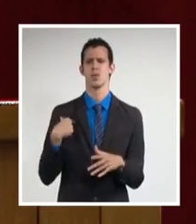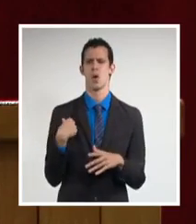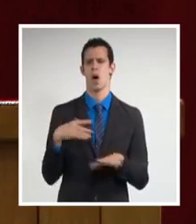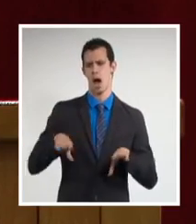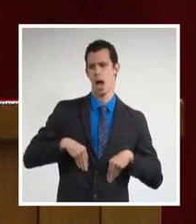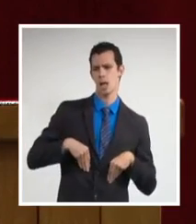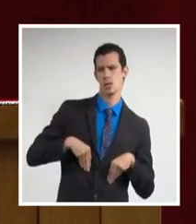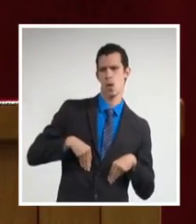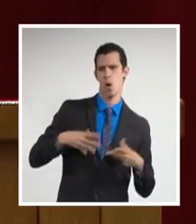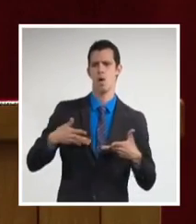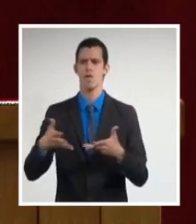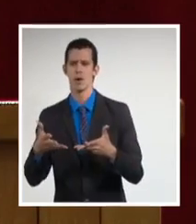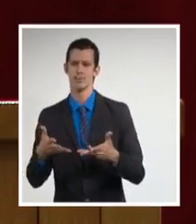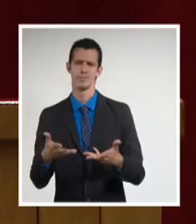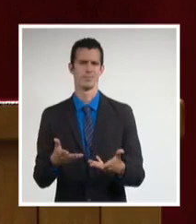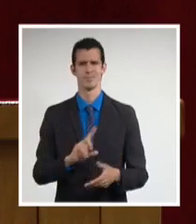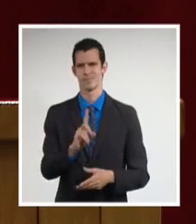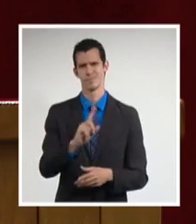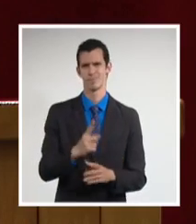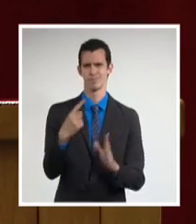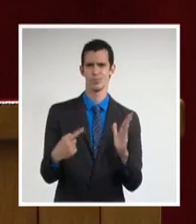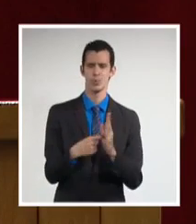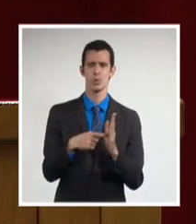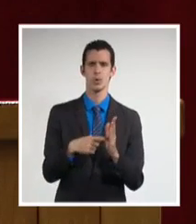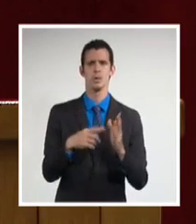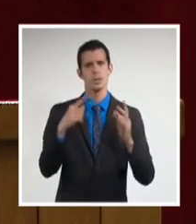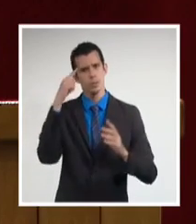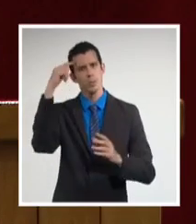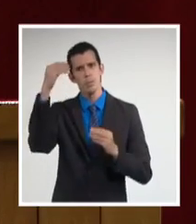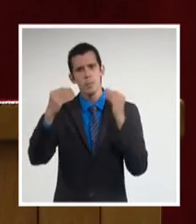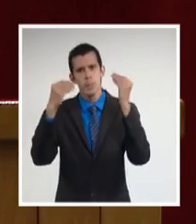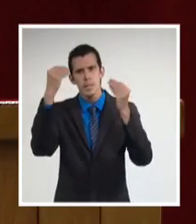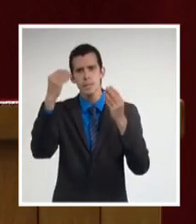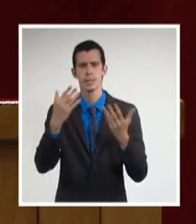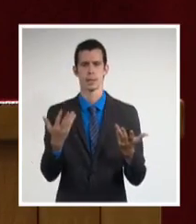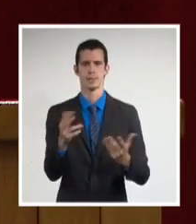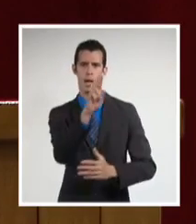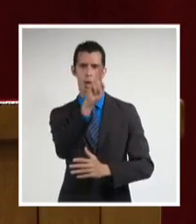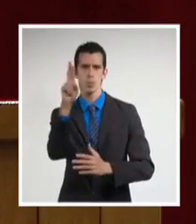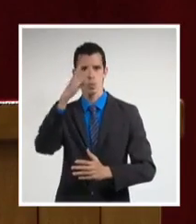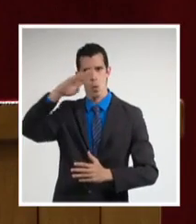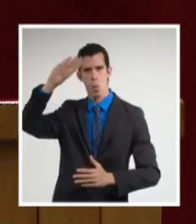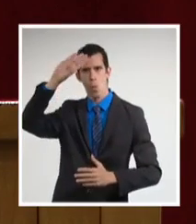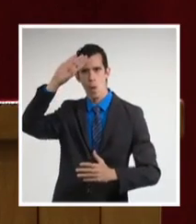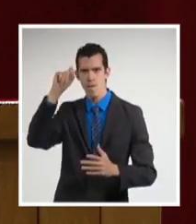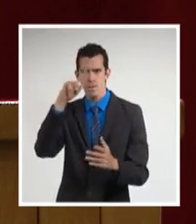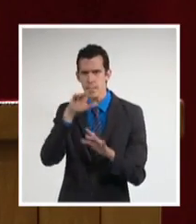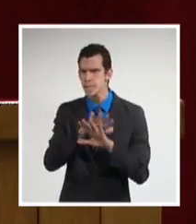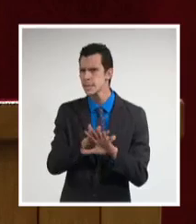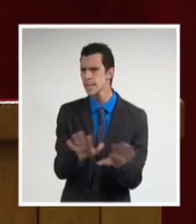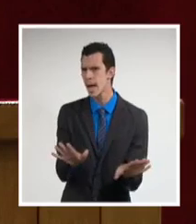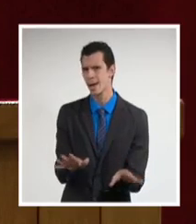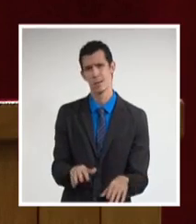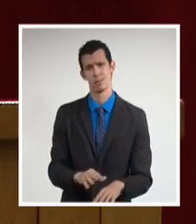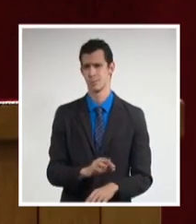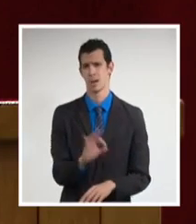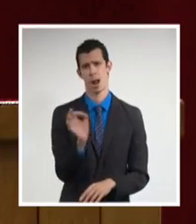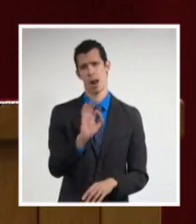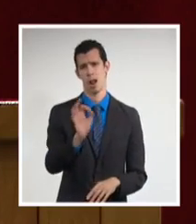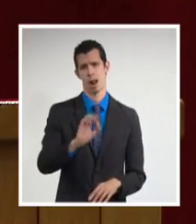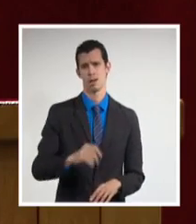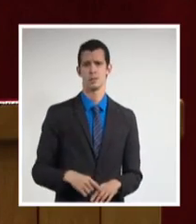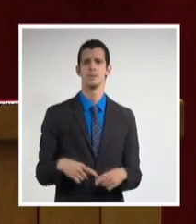revolución siempre más grande que todos nosotros mismos, que tiene todavía mucho que contar, incluido lo que hemos aprendido